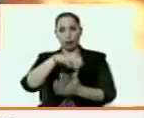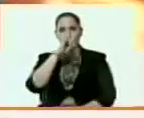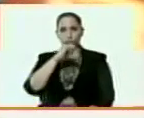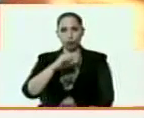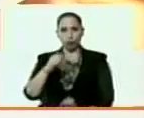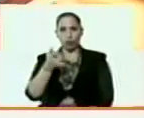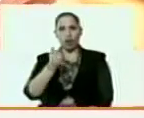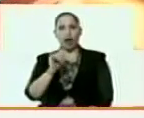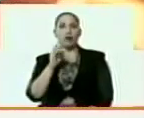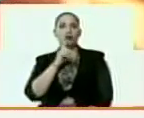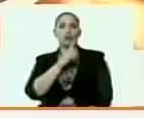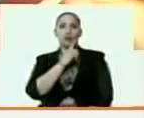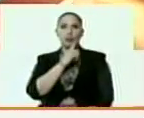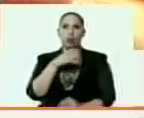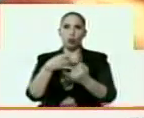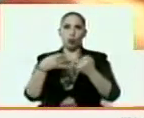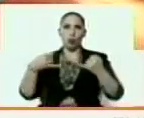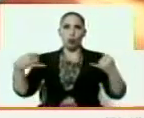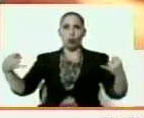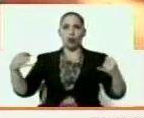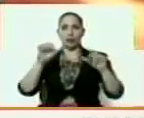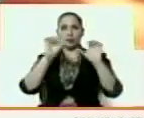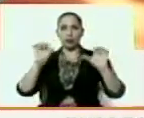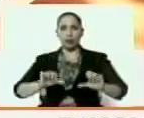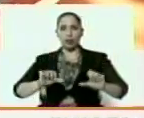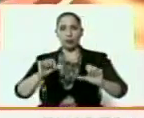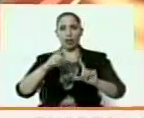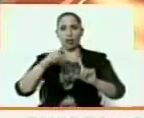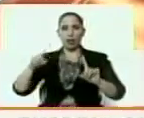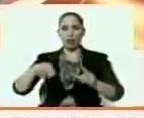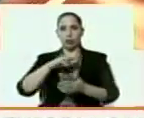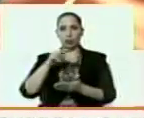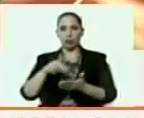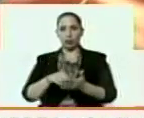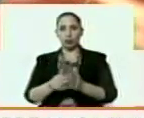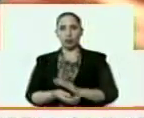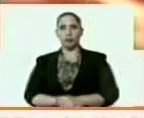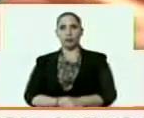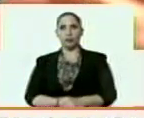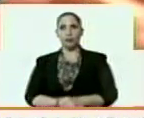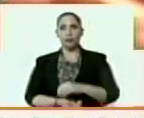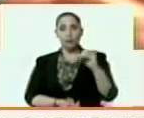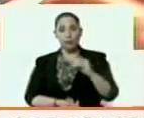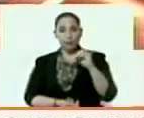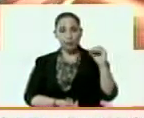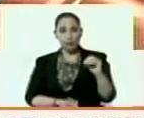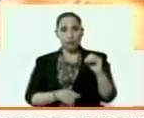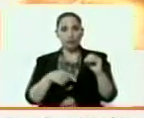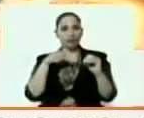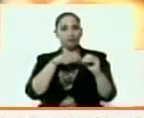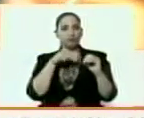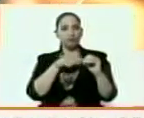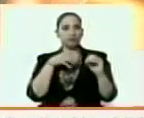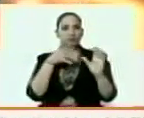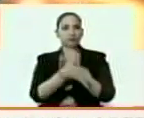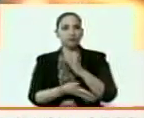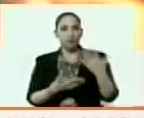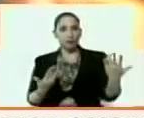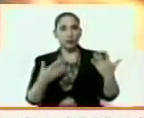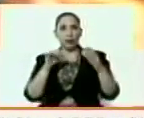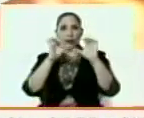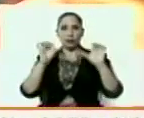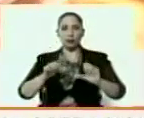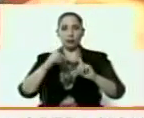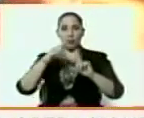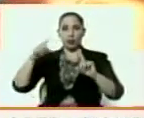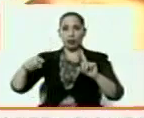que se llama la cola del Sistema Eléctrico Nacional. Está en el extremo del occidente y es la cola del sistema eléctrico. En